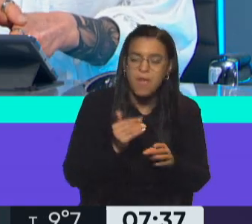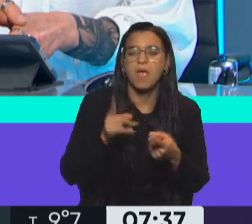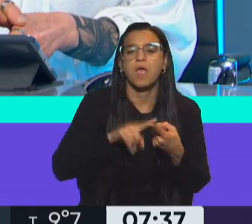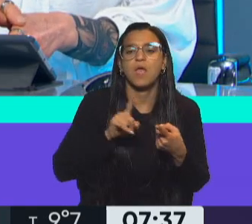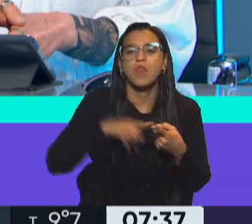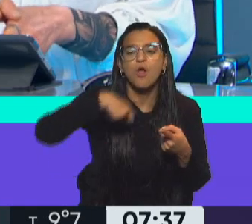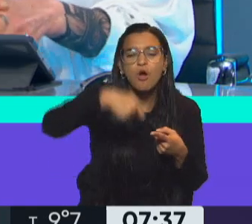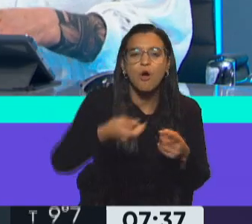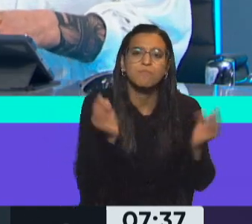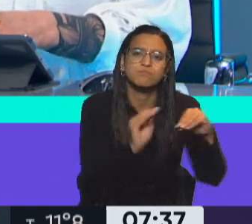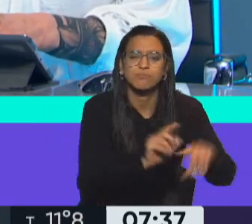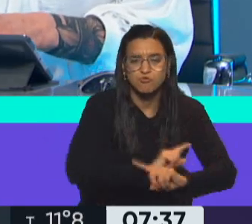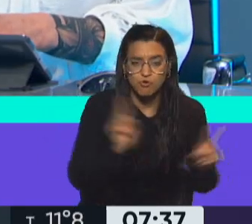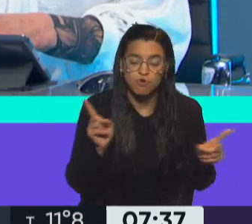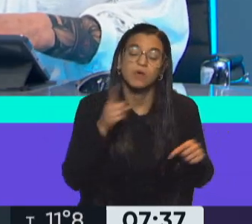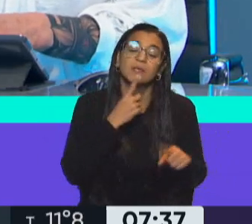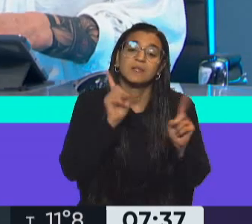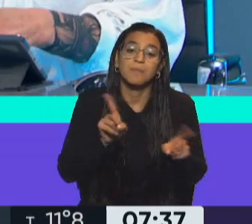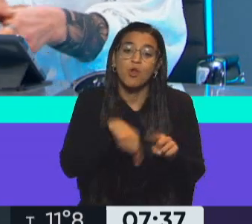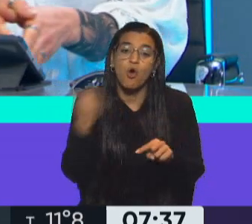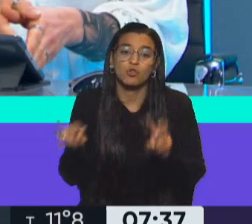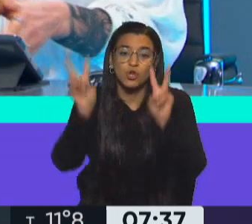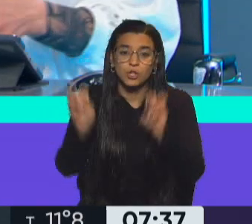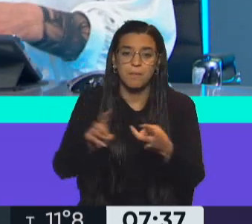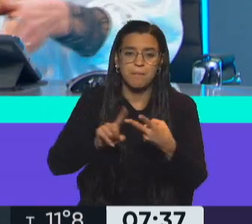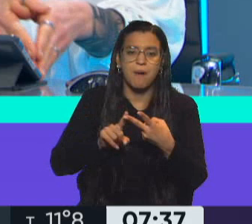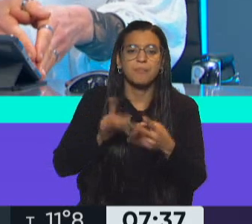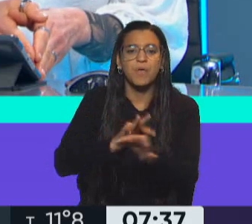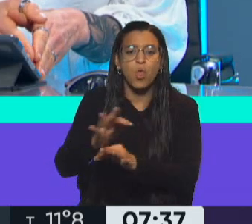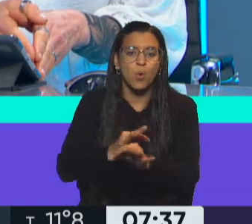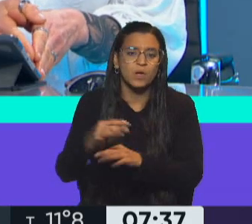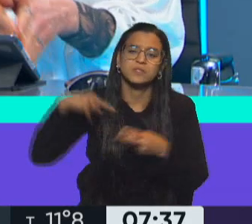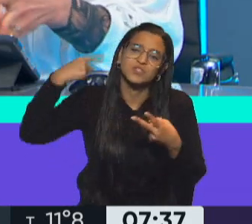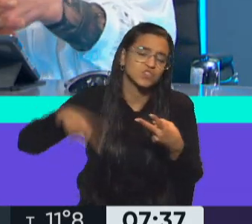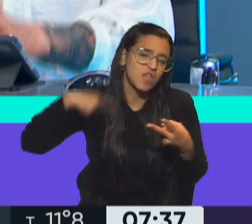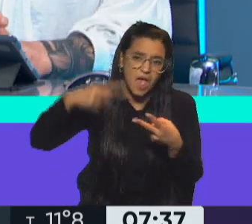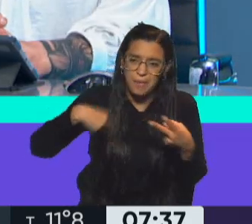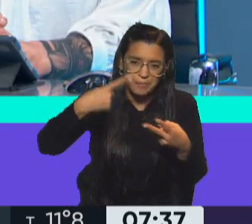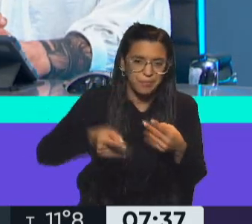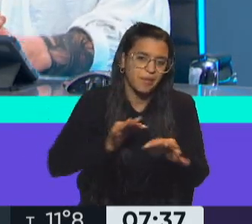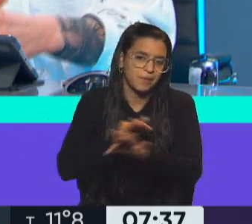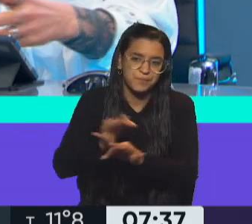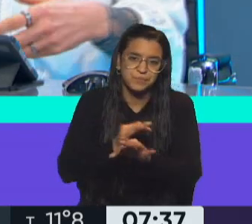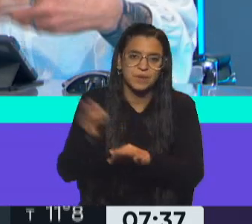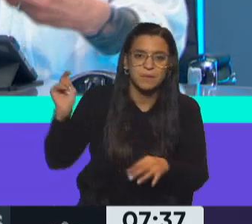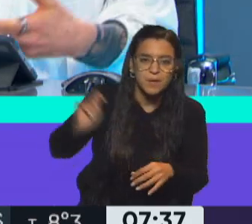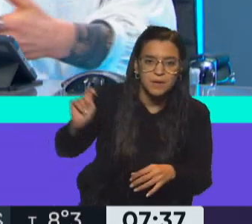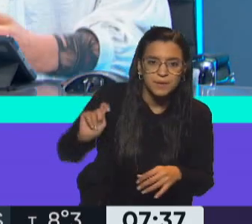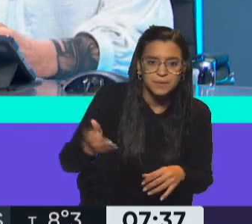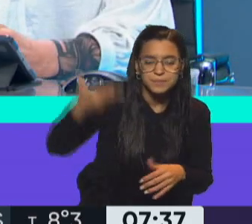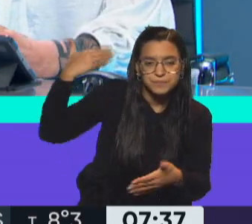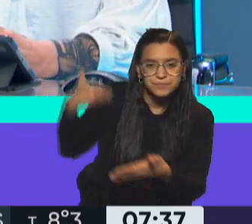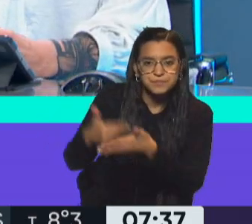exenciones impositivas, y por otro lado el tema de la educación, que ha sido el caballito de batalla durante los últimos meses con